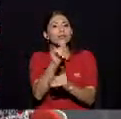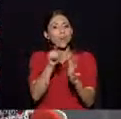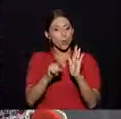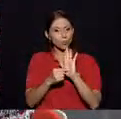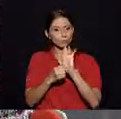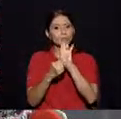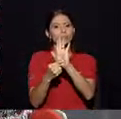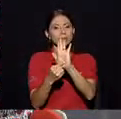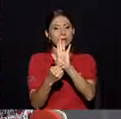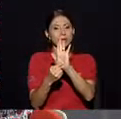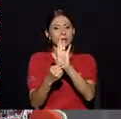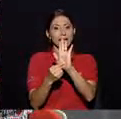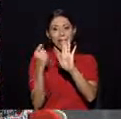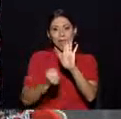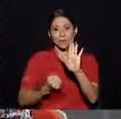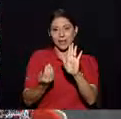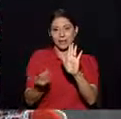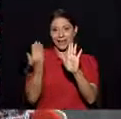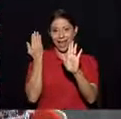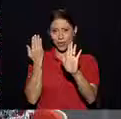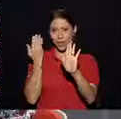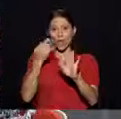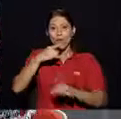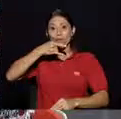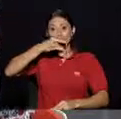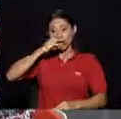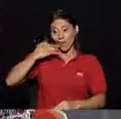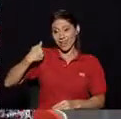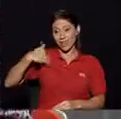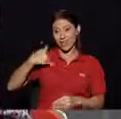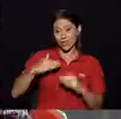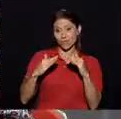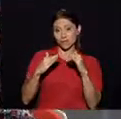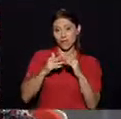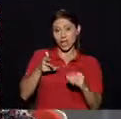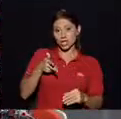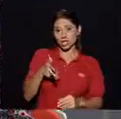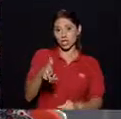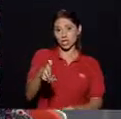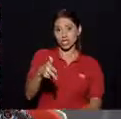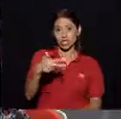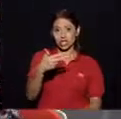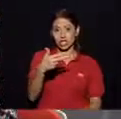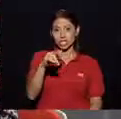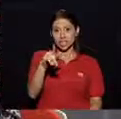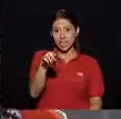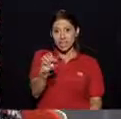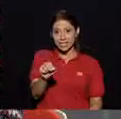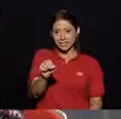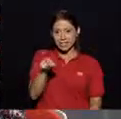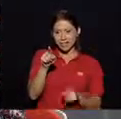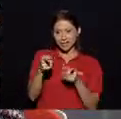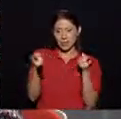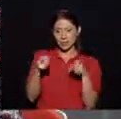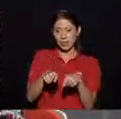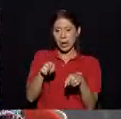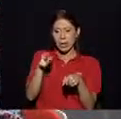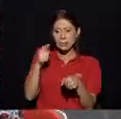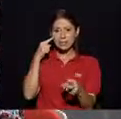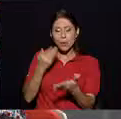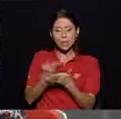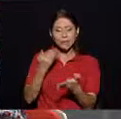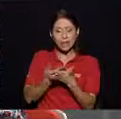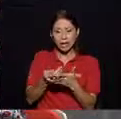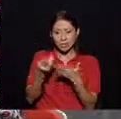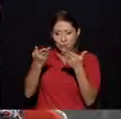sociedad costarricense el año pasado, y fue el niño de los chiles, en el cual se demostraron evidencias físicas terribles